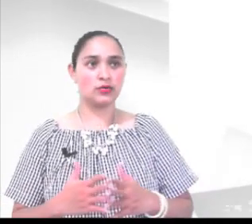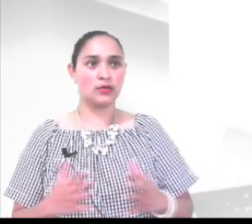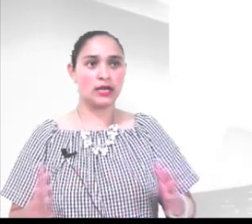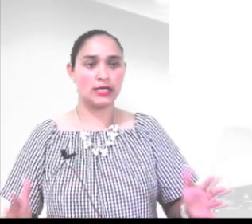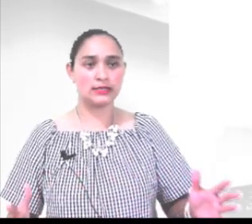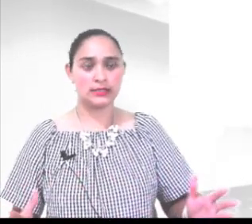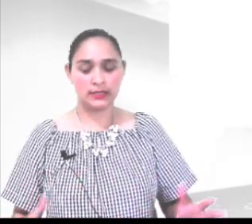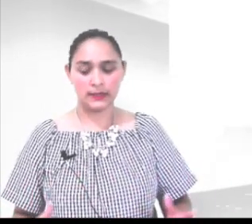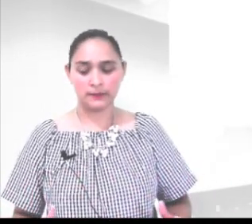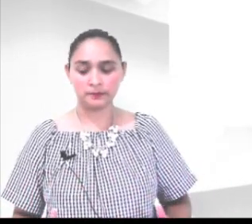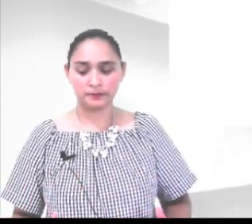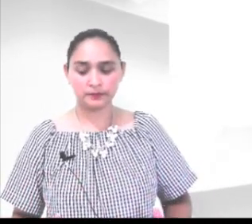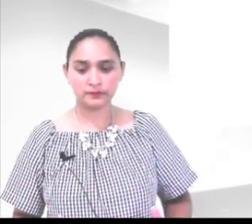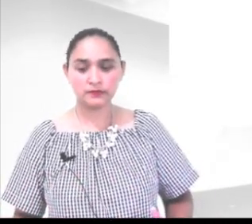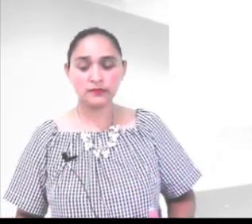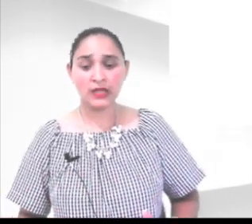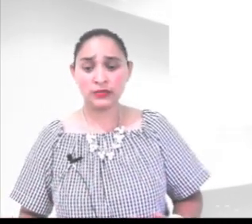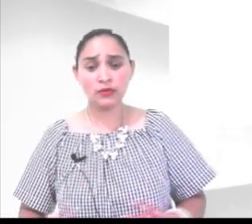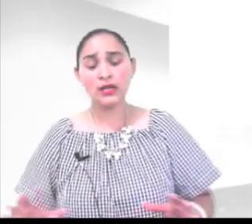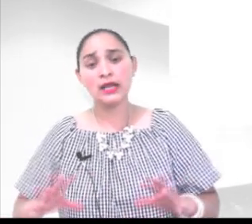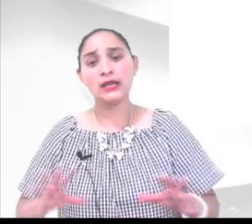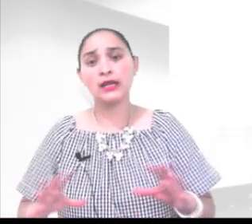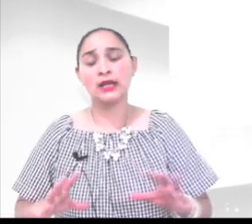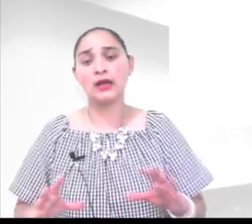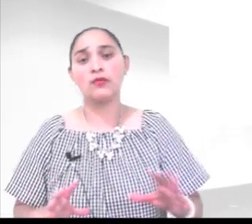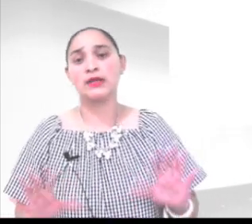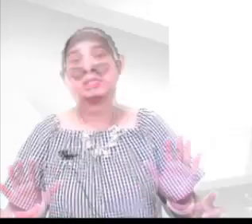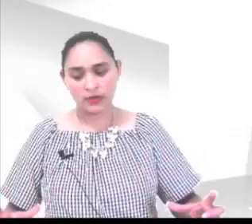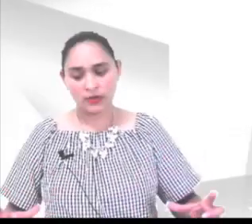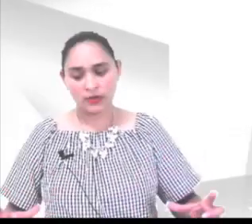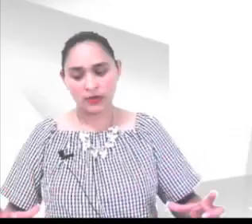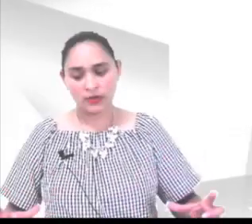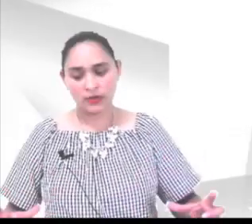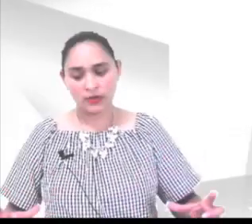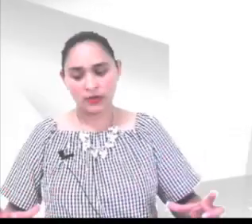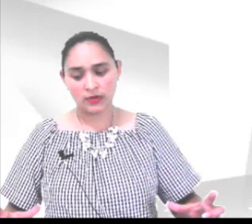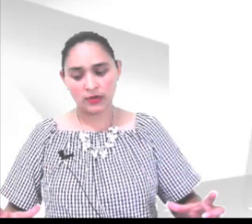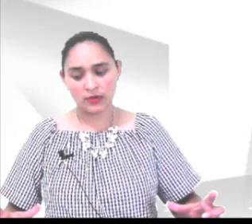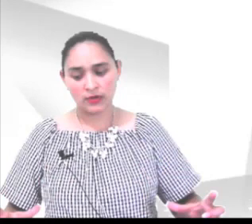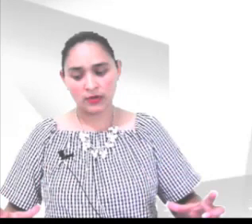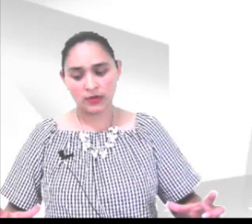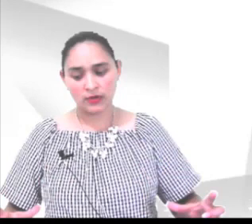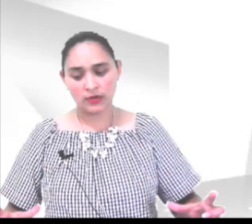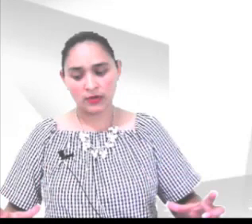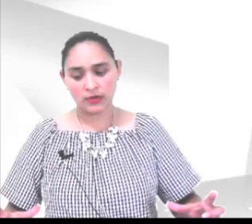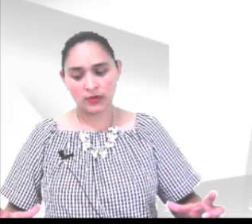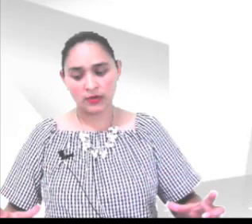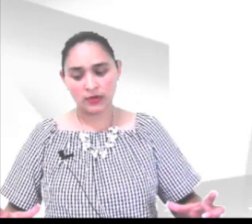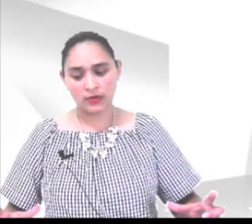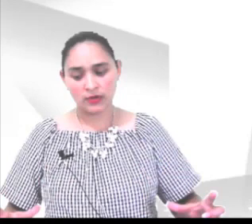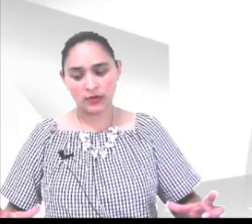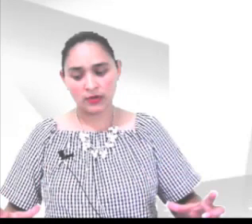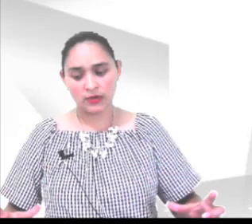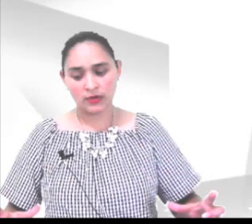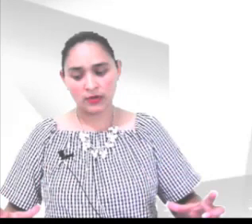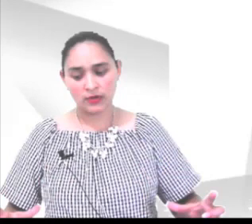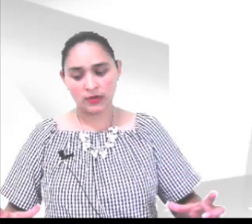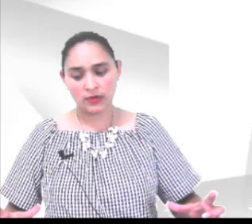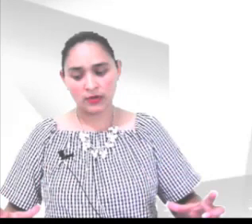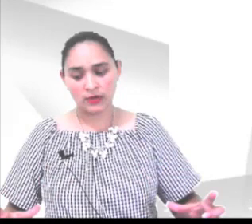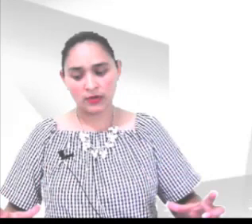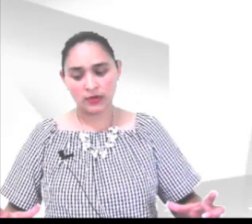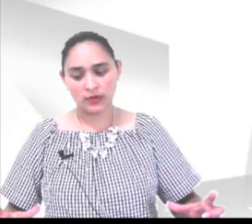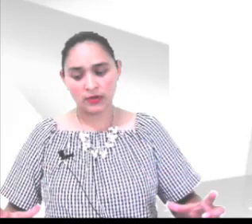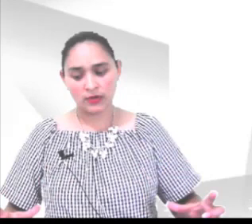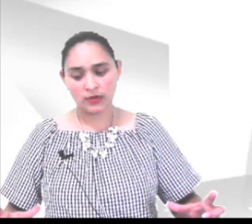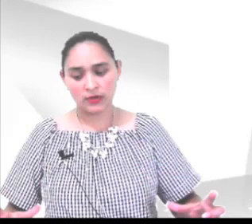personas, a todas las a toda la humanidad, por decir así. Cuando hablamos de geográfico, se refiere en